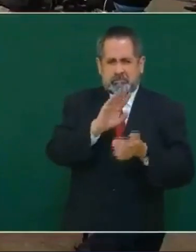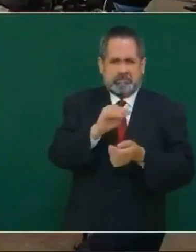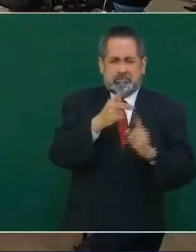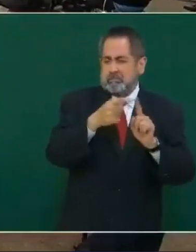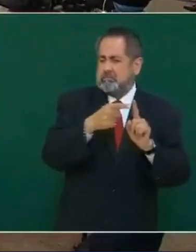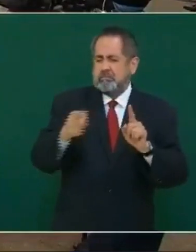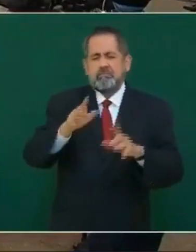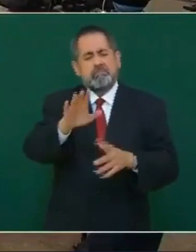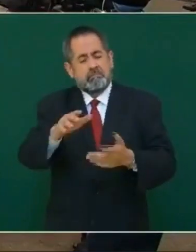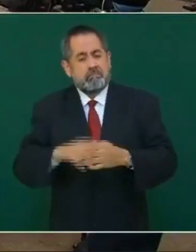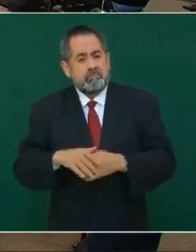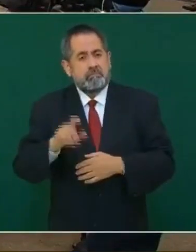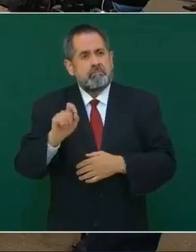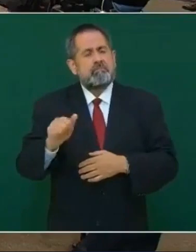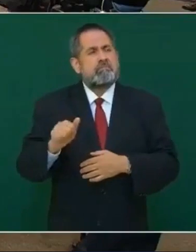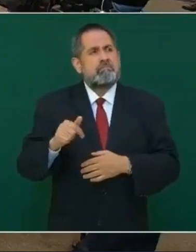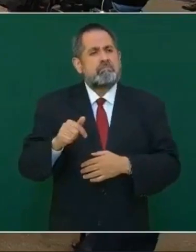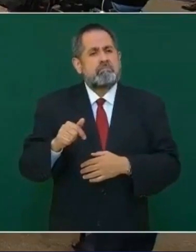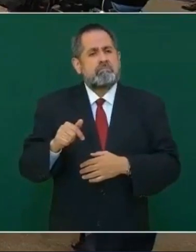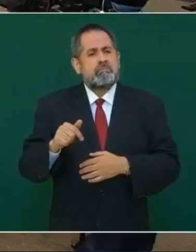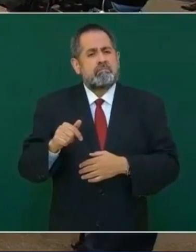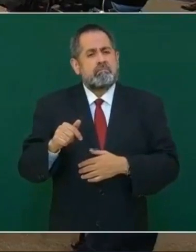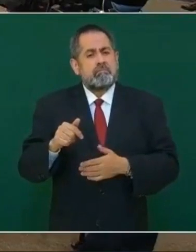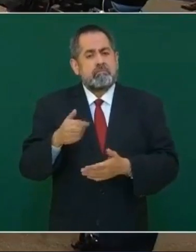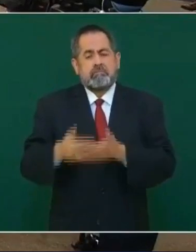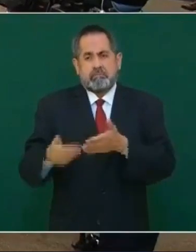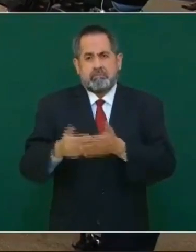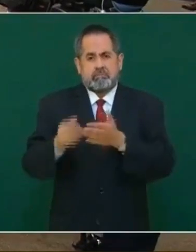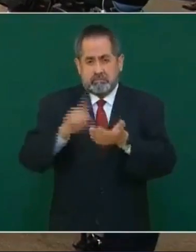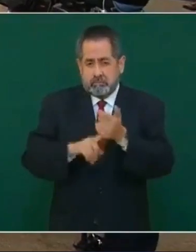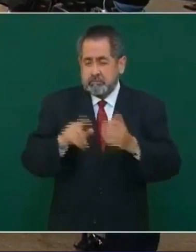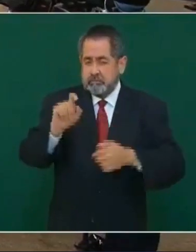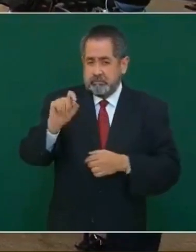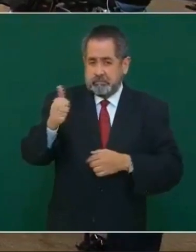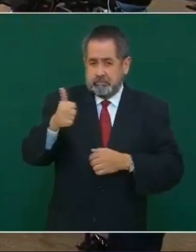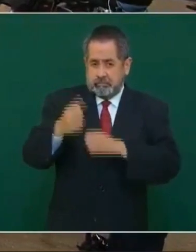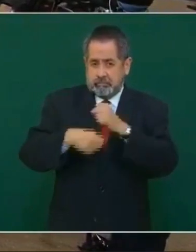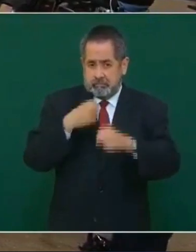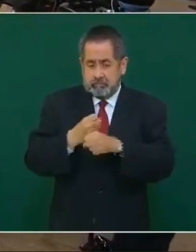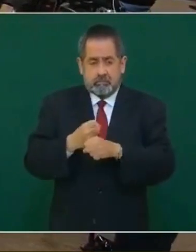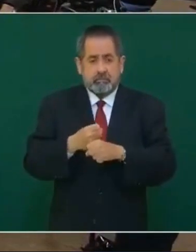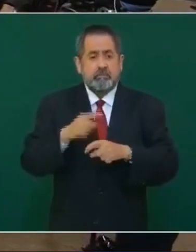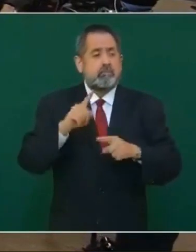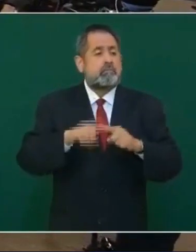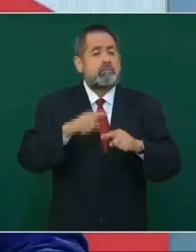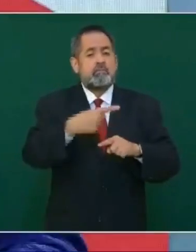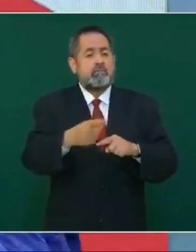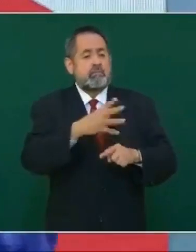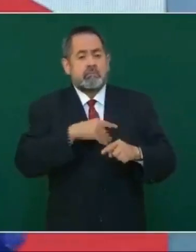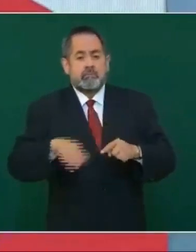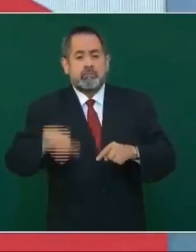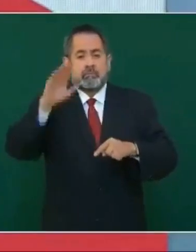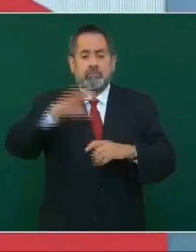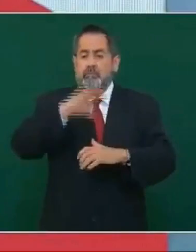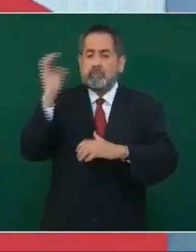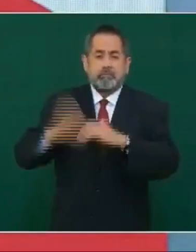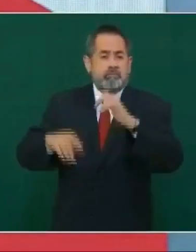1994. Que tenía 26, digo que tiene ahora 26 años, que ya incluso terminó la carrera,